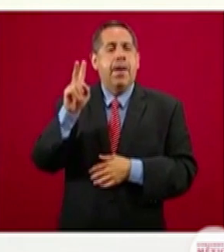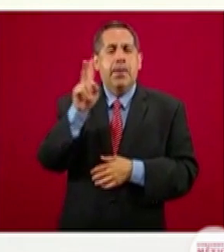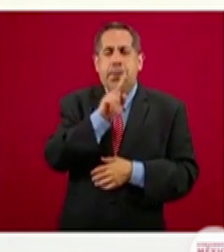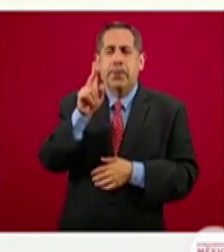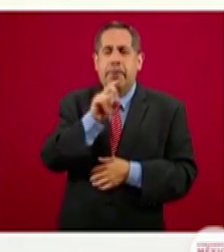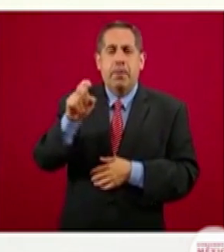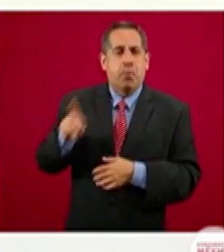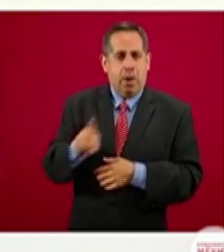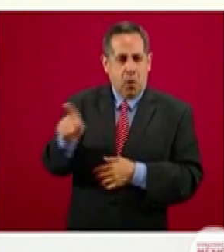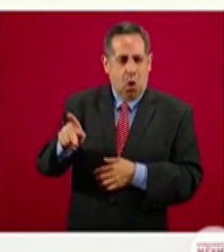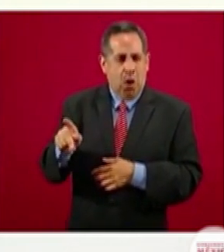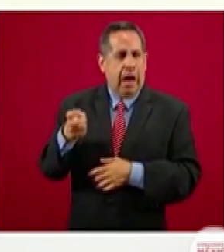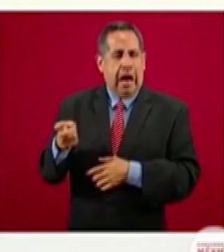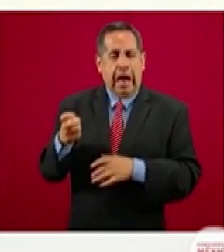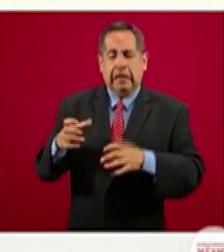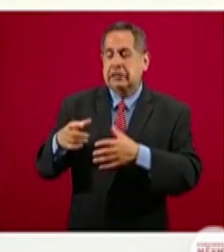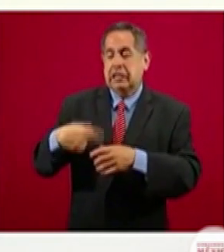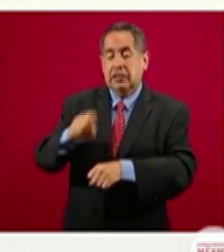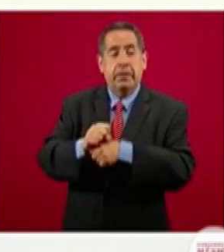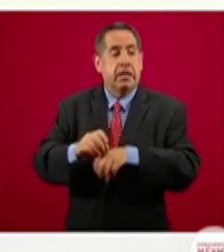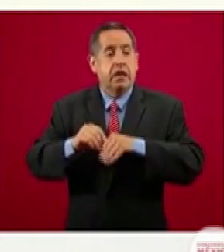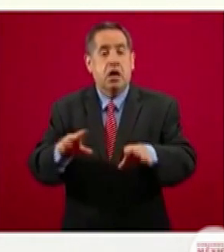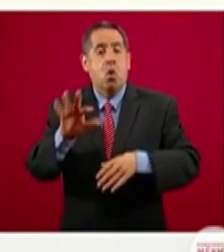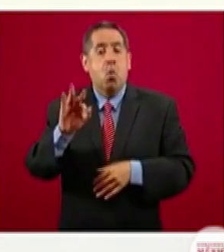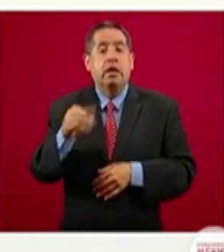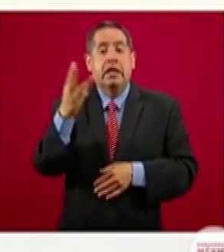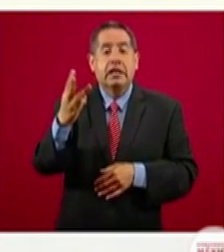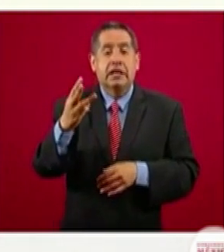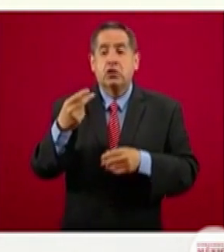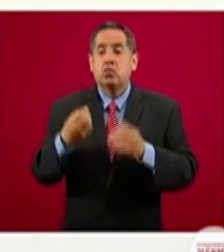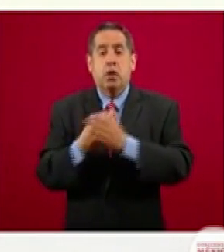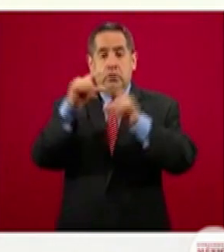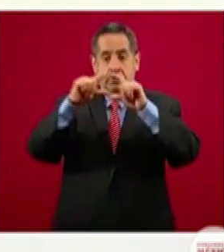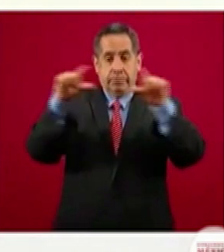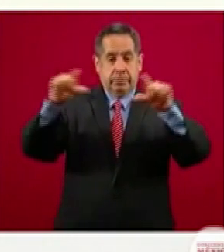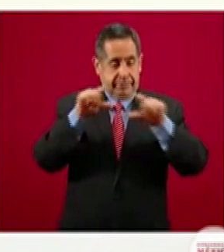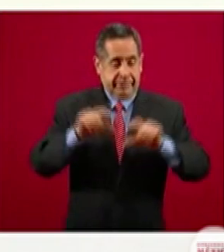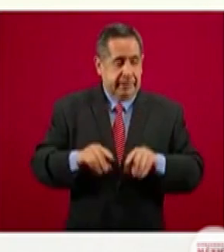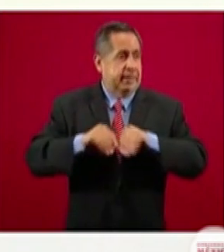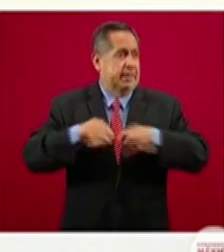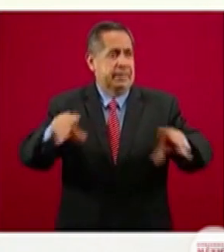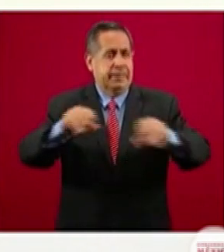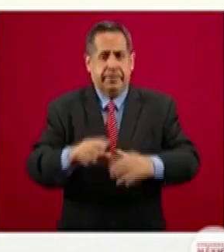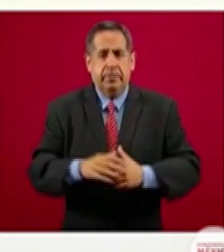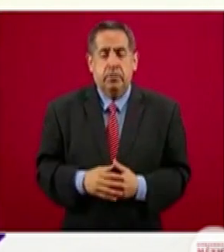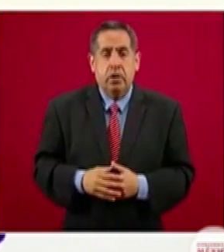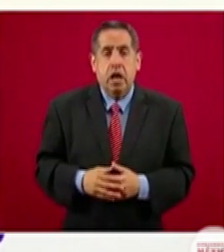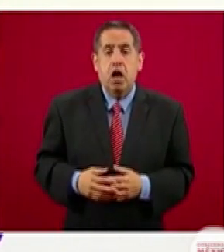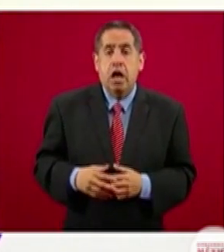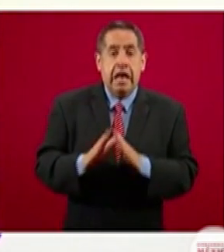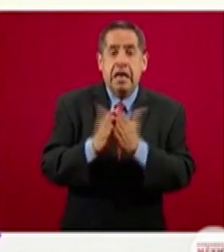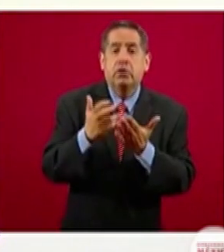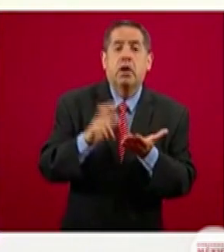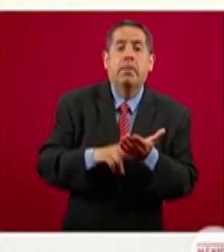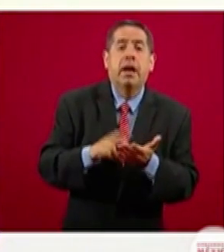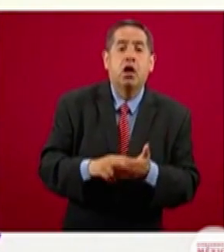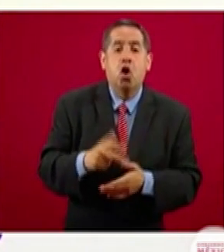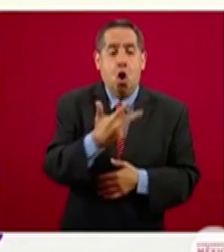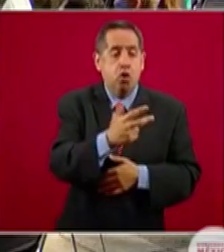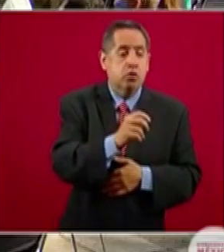esta semana a 43 títulos, con libros de 8 a 20 pesos,